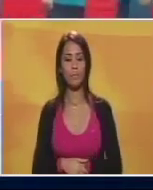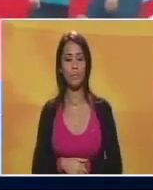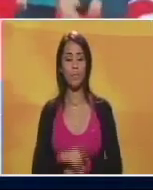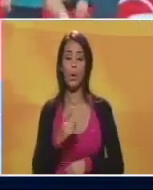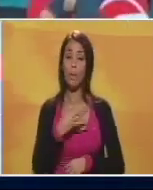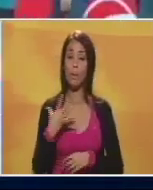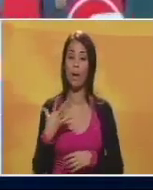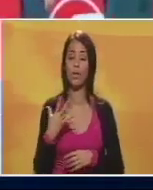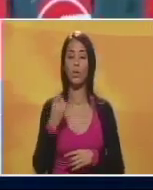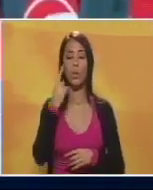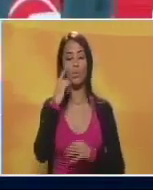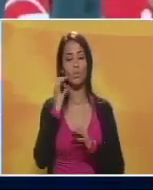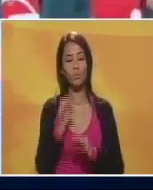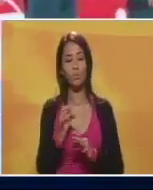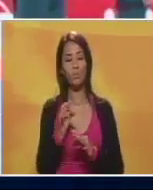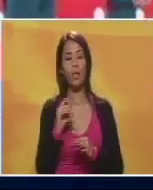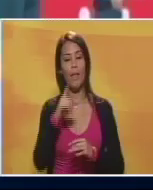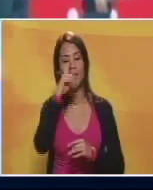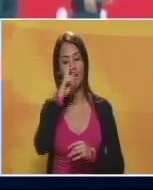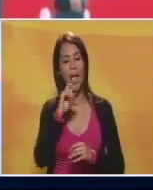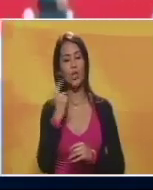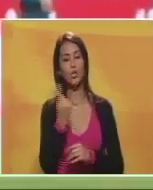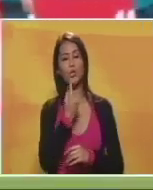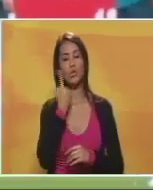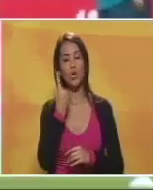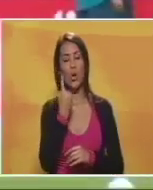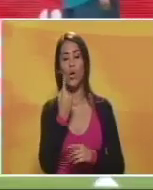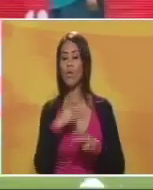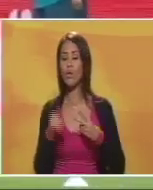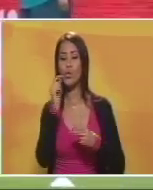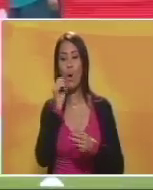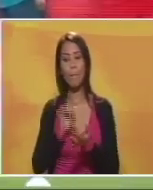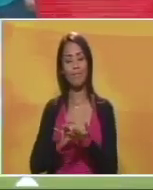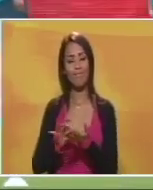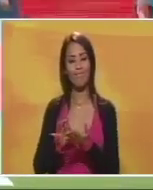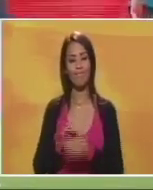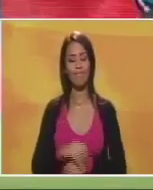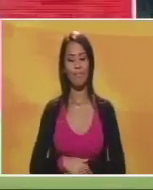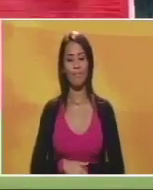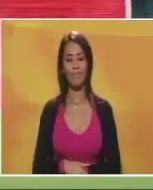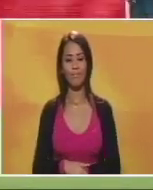blancos, irregulares en liga este año, solo padecerán la baja de Nacho Fernández.